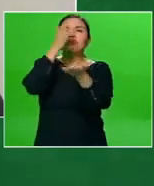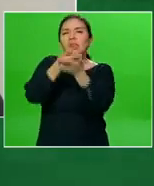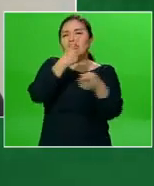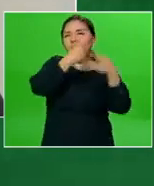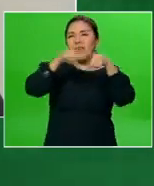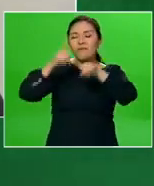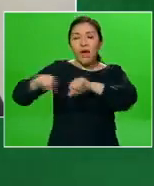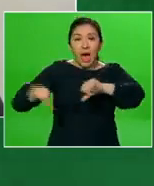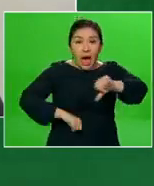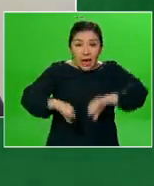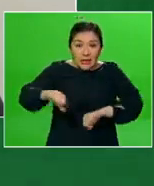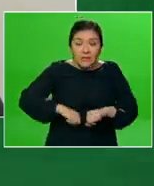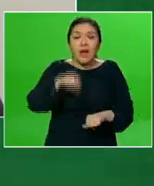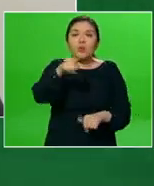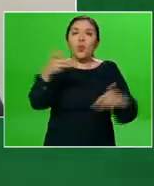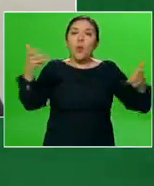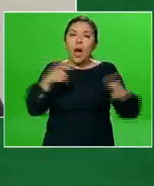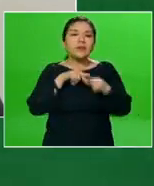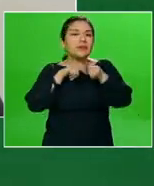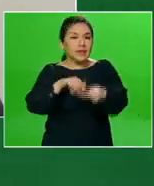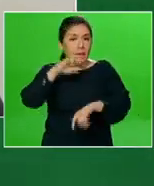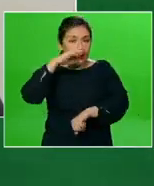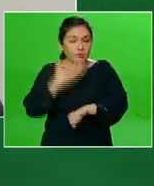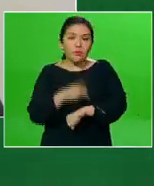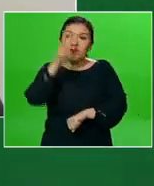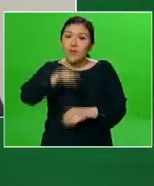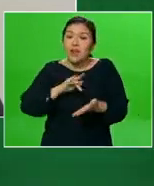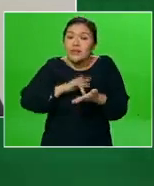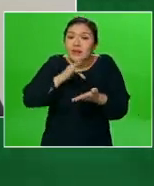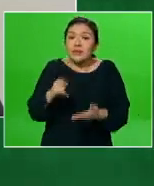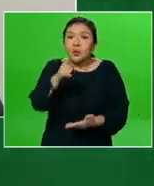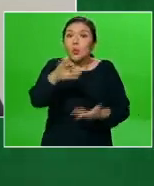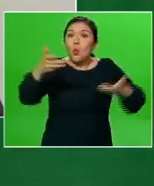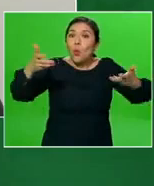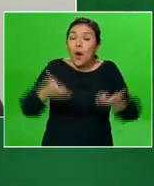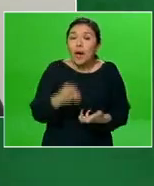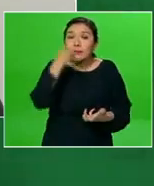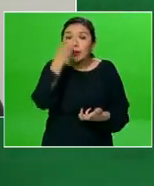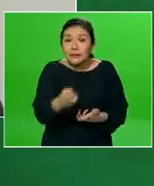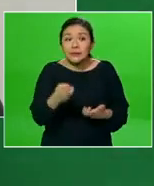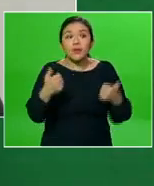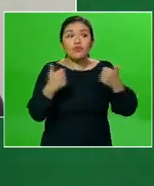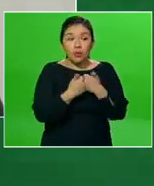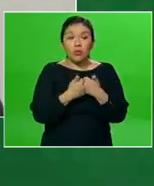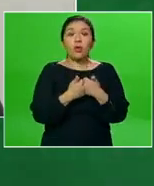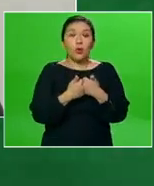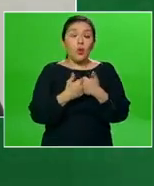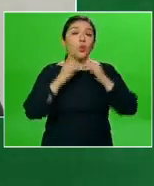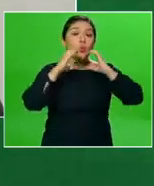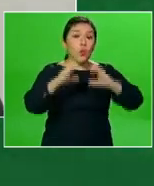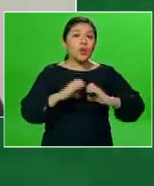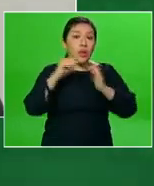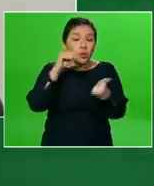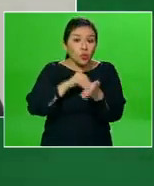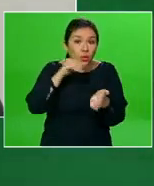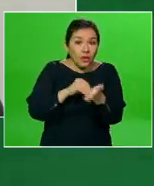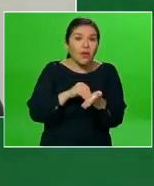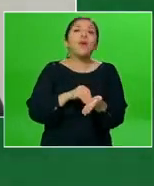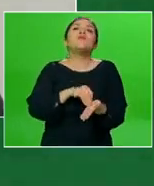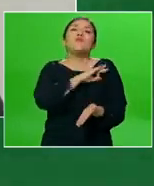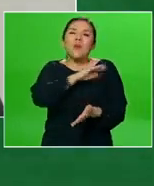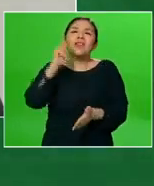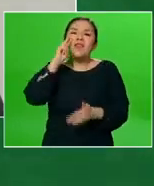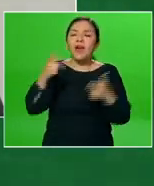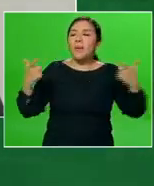cuando vamos a ver supermercado gracias a que en su momento estas medidas se siguen implementando pues que podemos tener este descenso